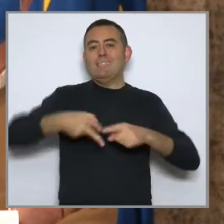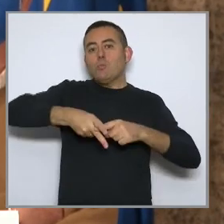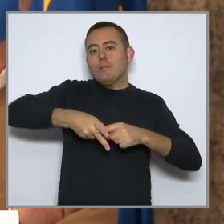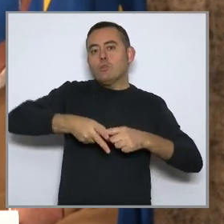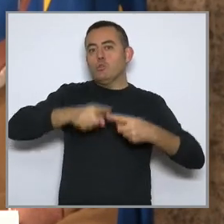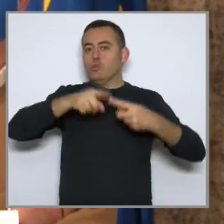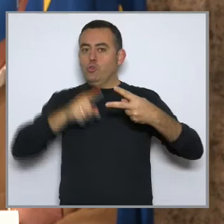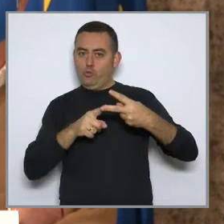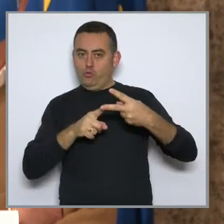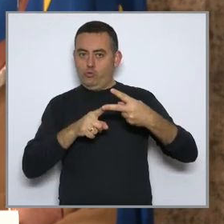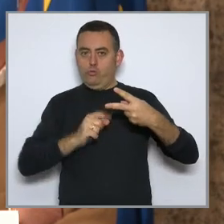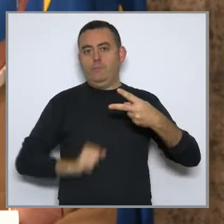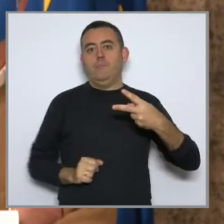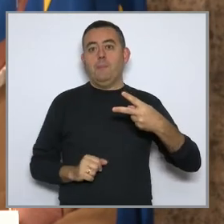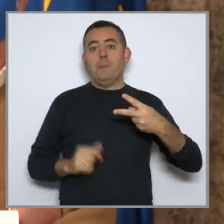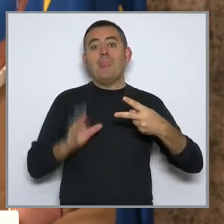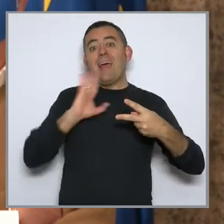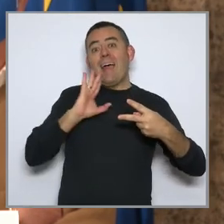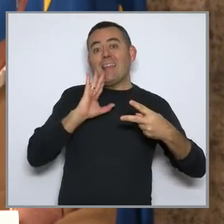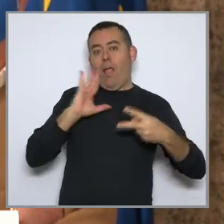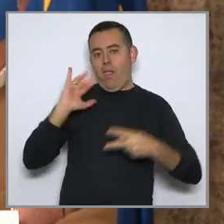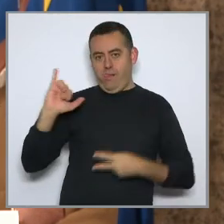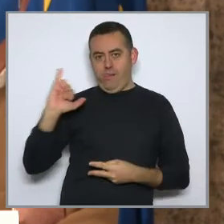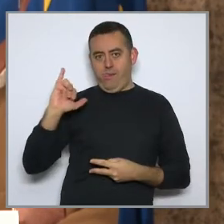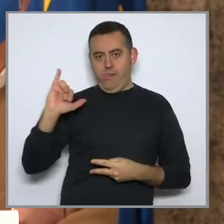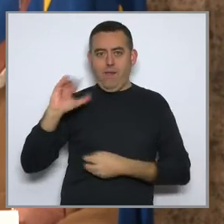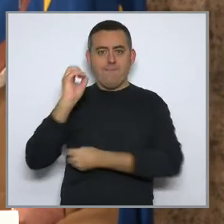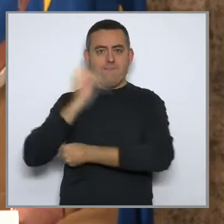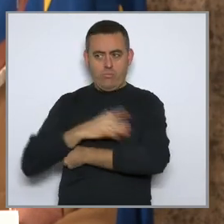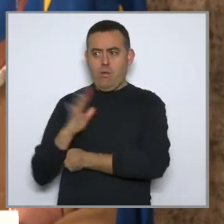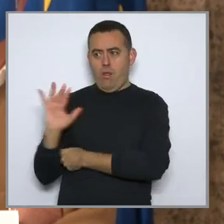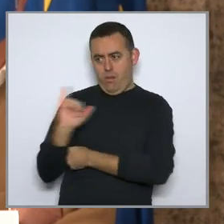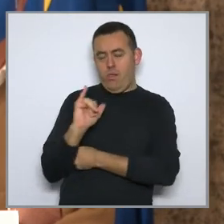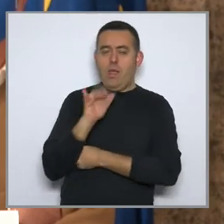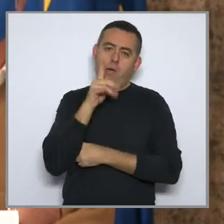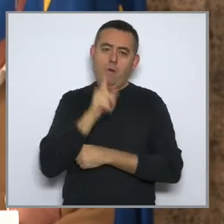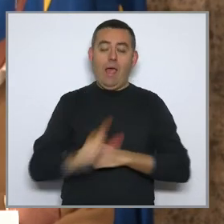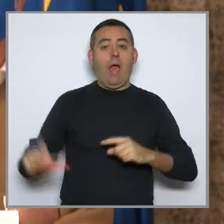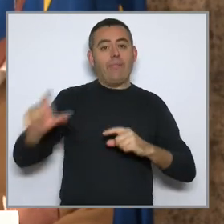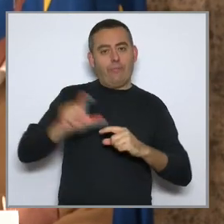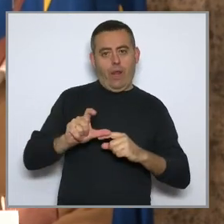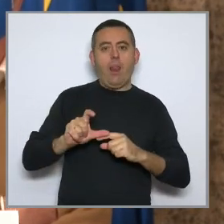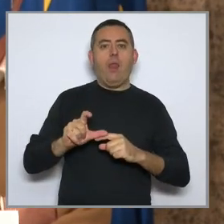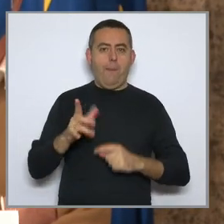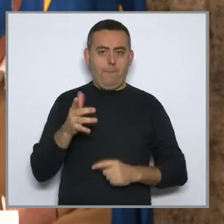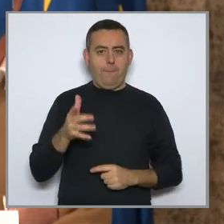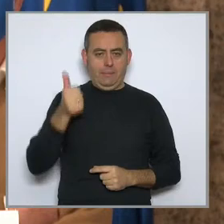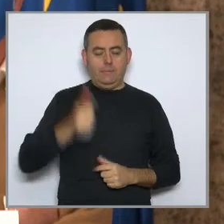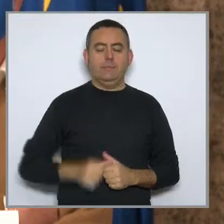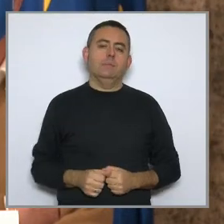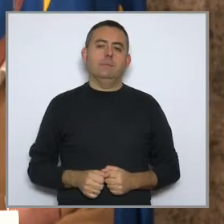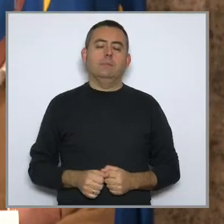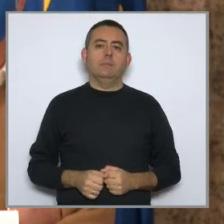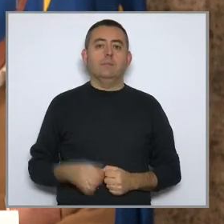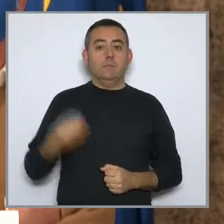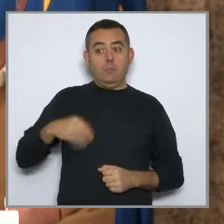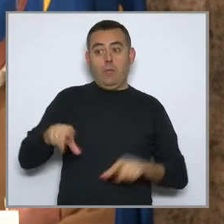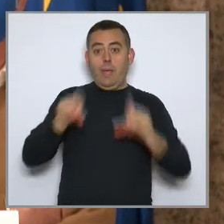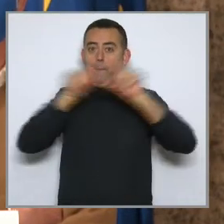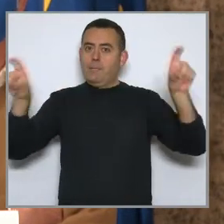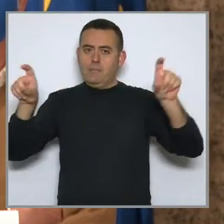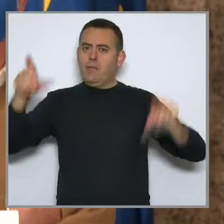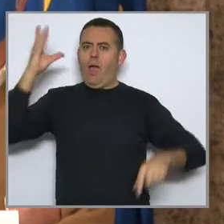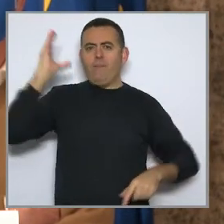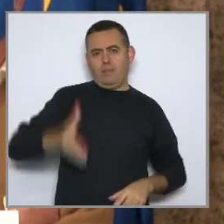empresarial adicionales a los distintos fondos que en estos momentos ya existen para las empresas más afectadas y con condiciones